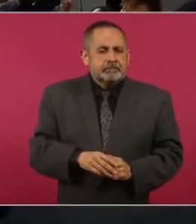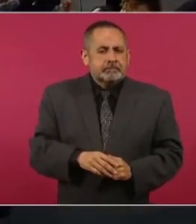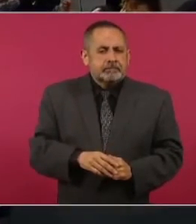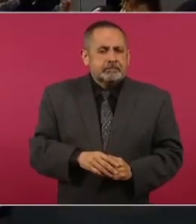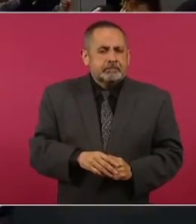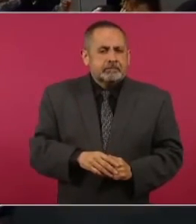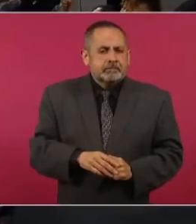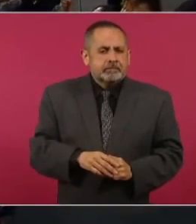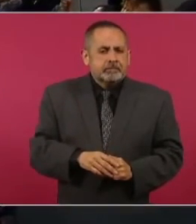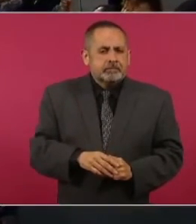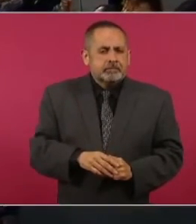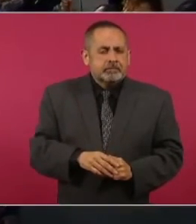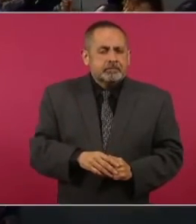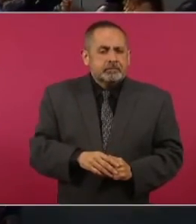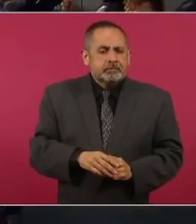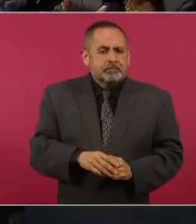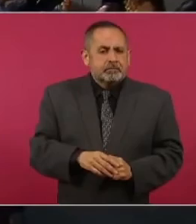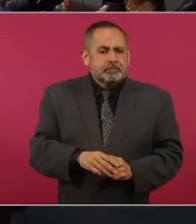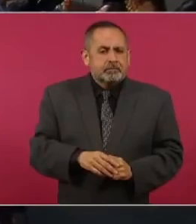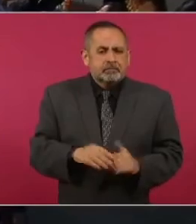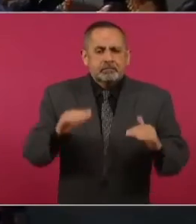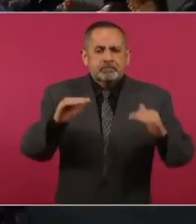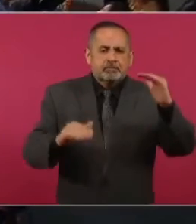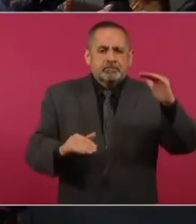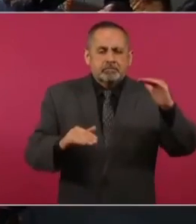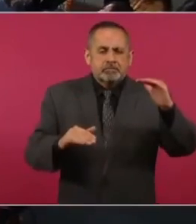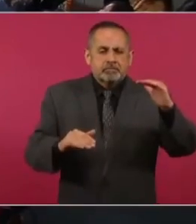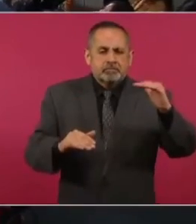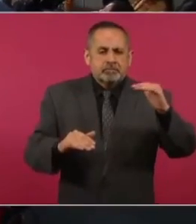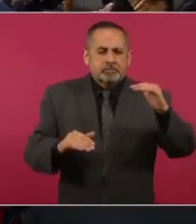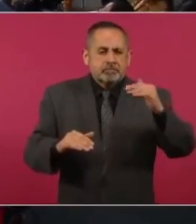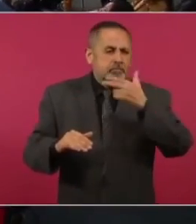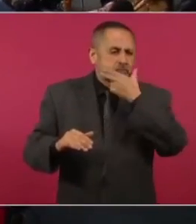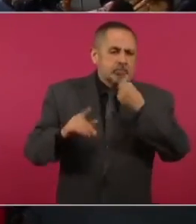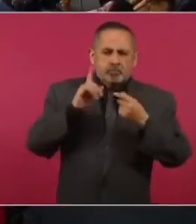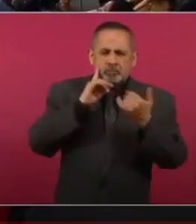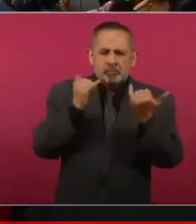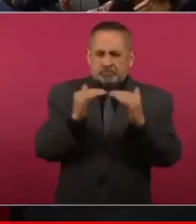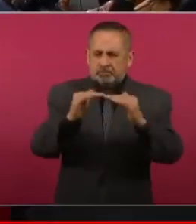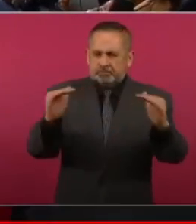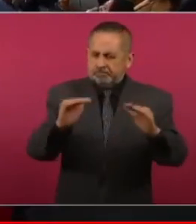que no hay equidad de género.